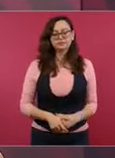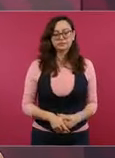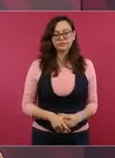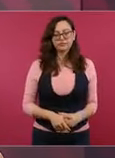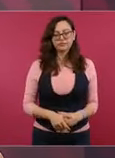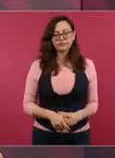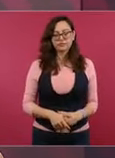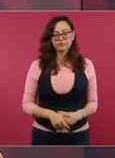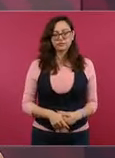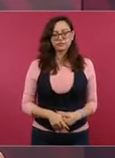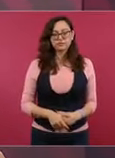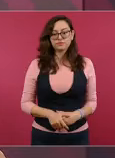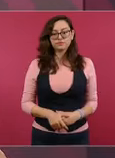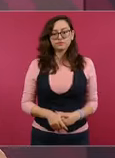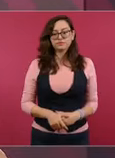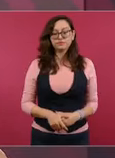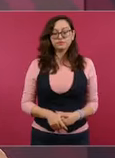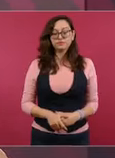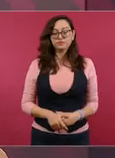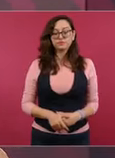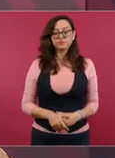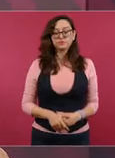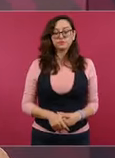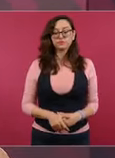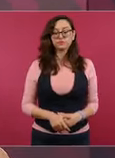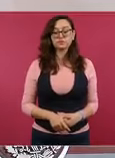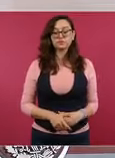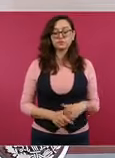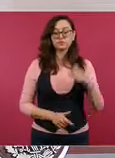en nuestro territorio.